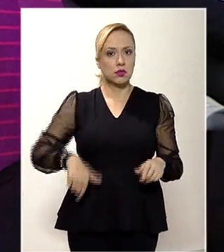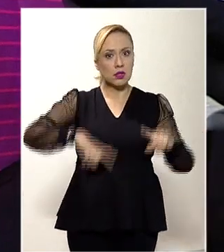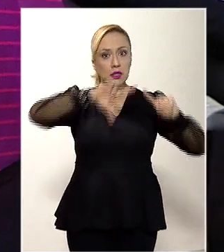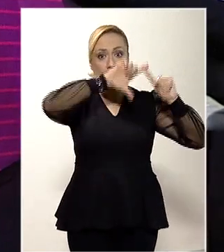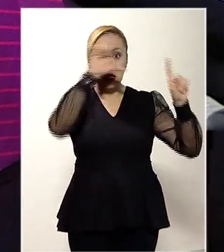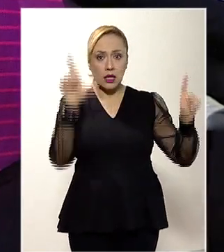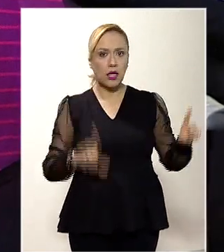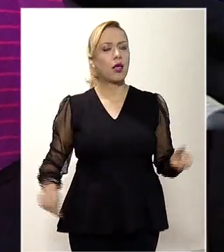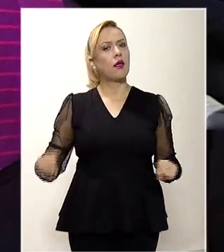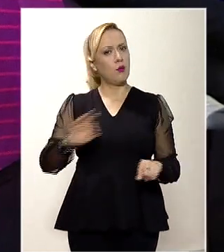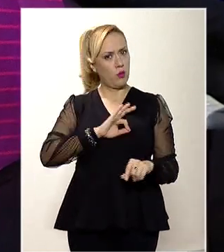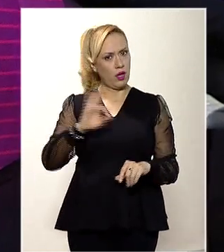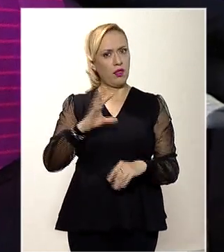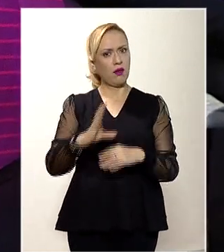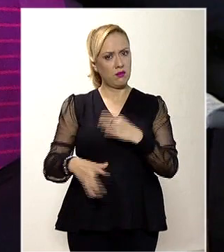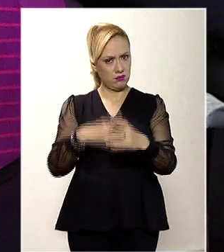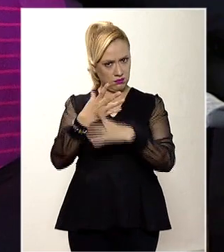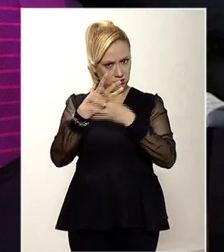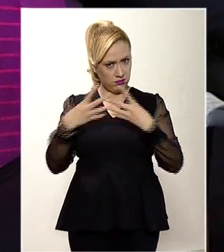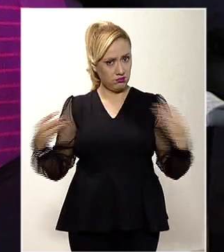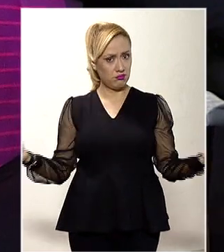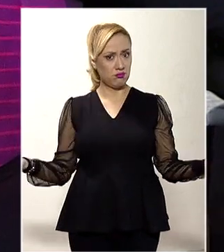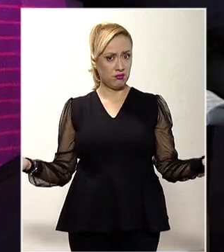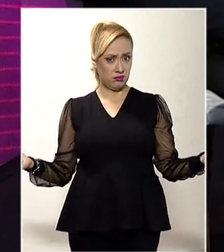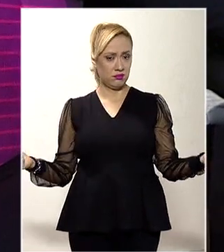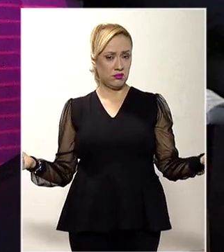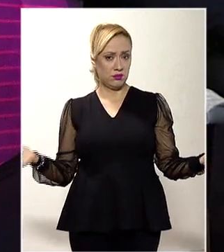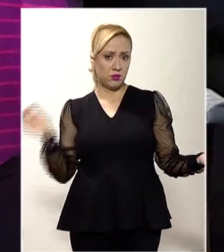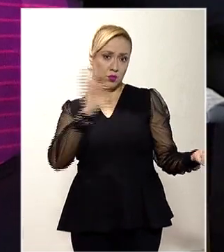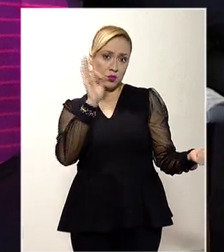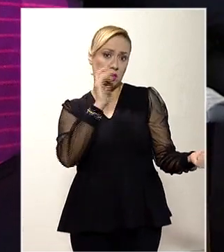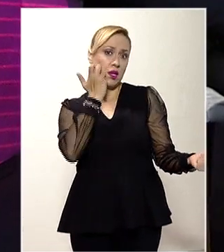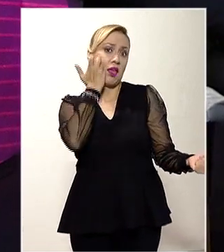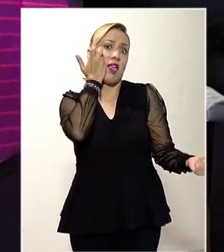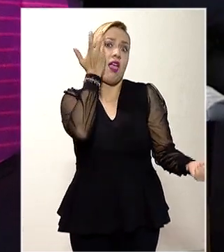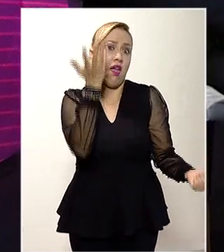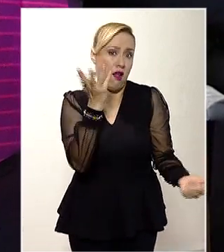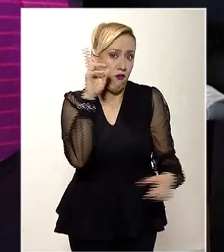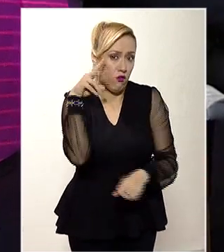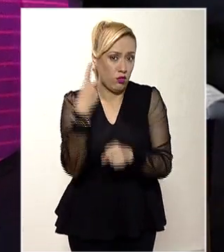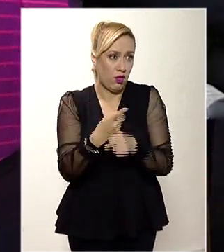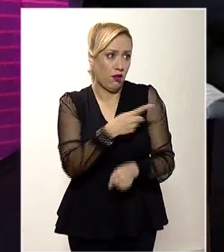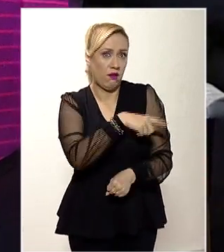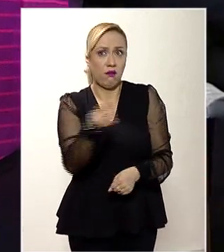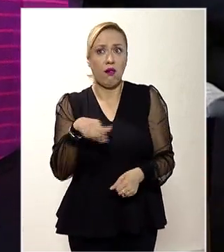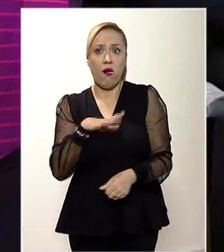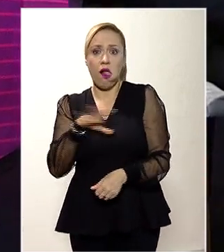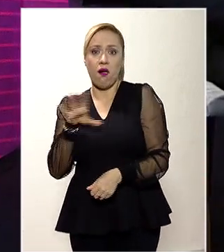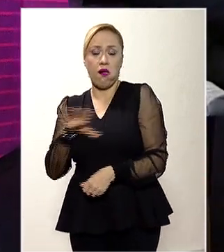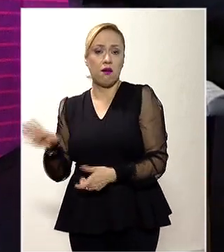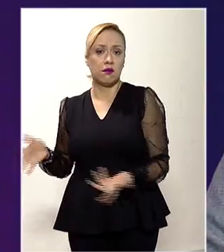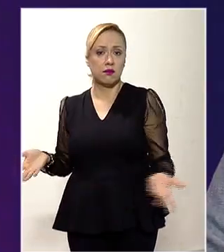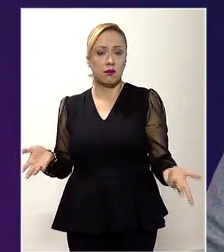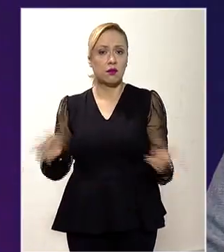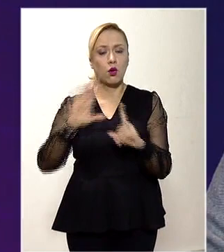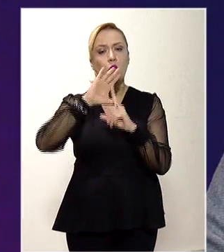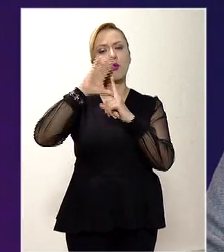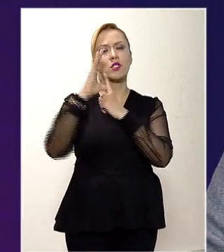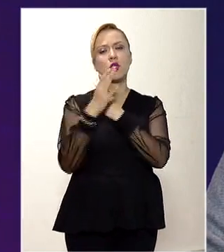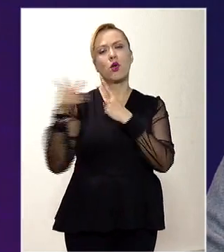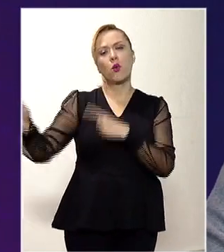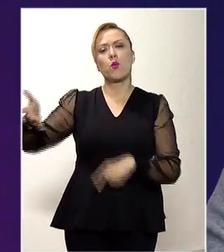podría solucionarse, ¿no? O sea, podría si hubiera la voluntad de hacerlo, pero sobre las comisiones de búsqueda,